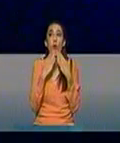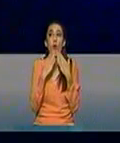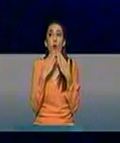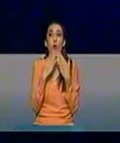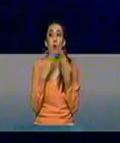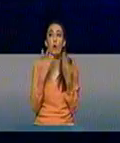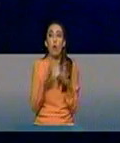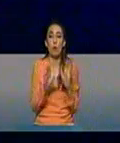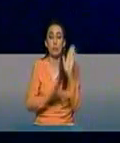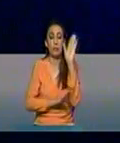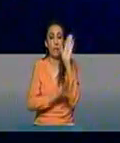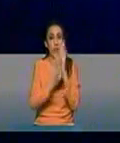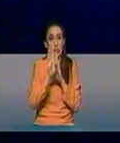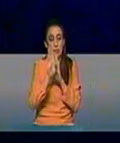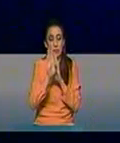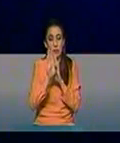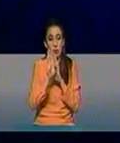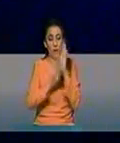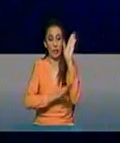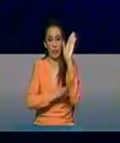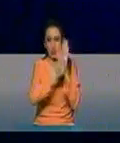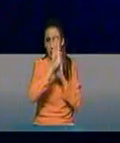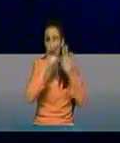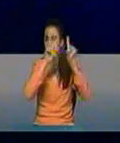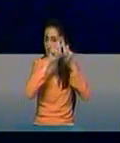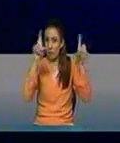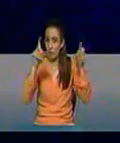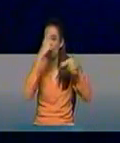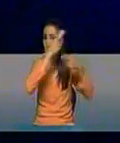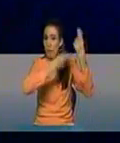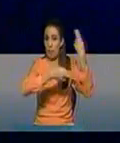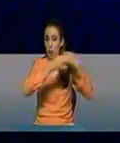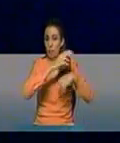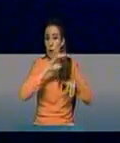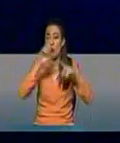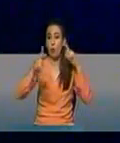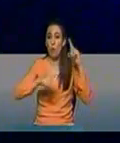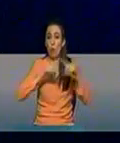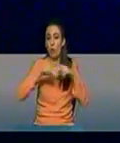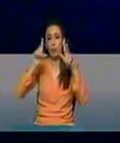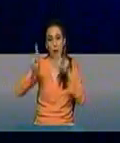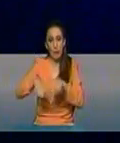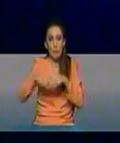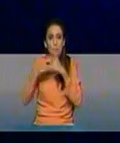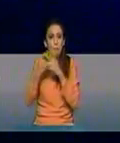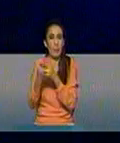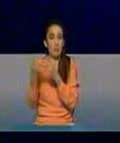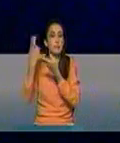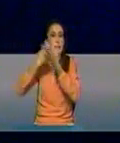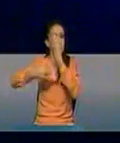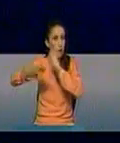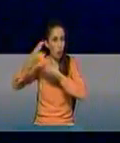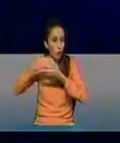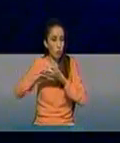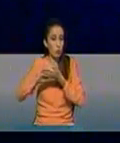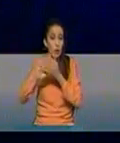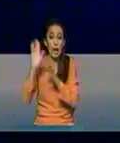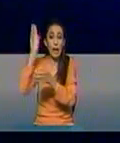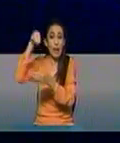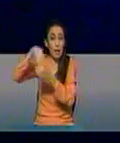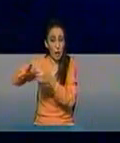al desarrollo de la industria y principalmente de los emprendedores cuando se arranca un negocio. El tema de bolsa de valores es muy